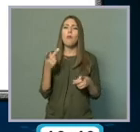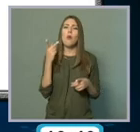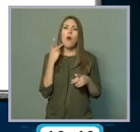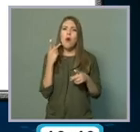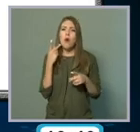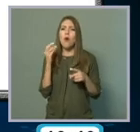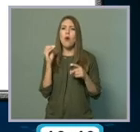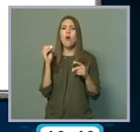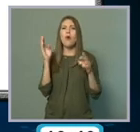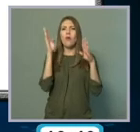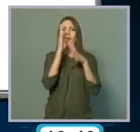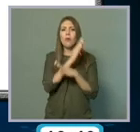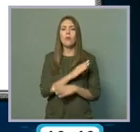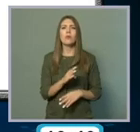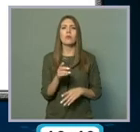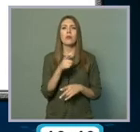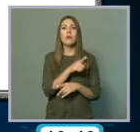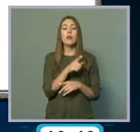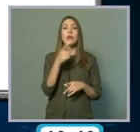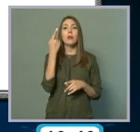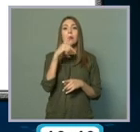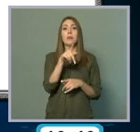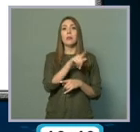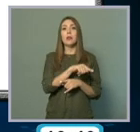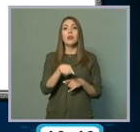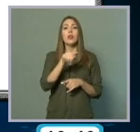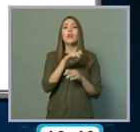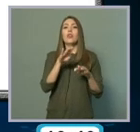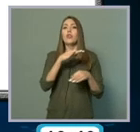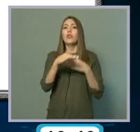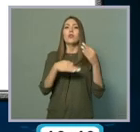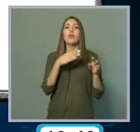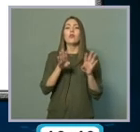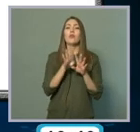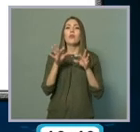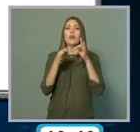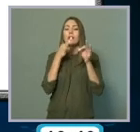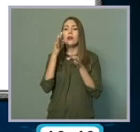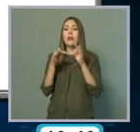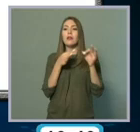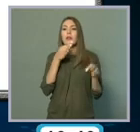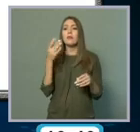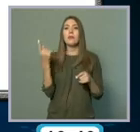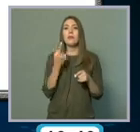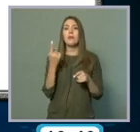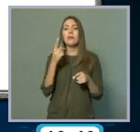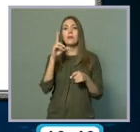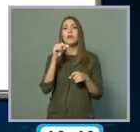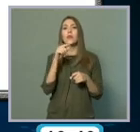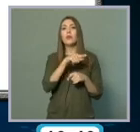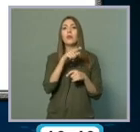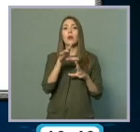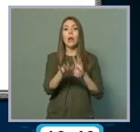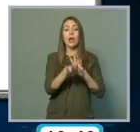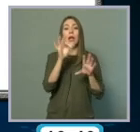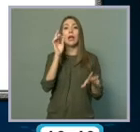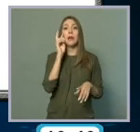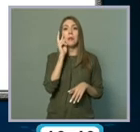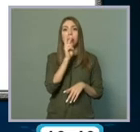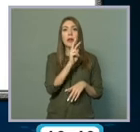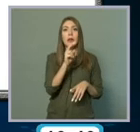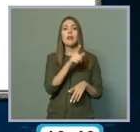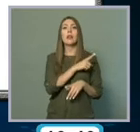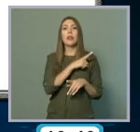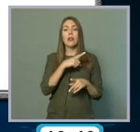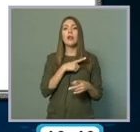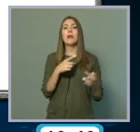pero adicionalmente la ventaja es que están todas esas notas que por su relevancia no es que tú hayas seleccionado verlas, sino que se te